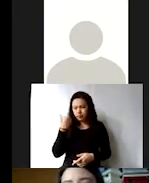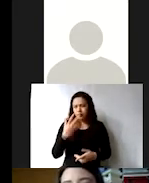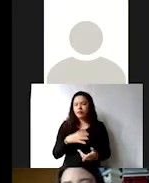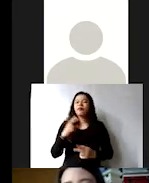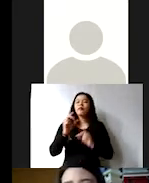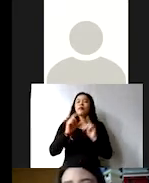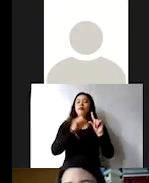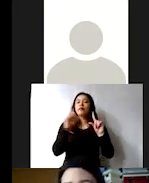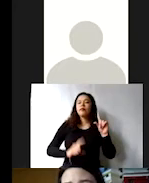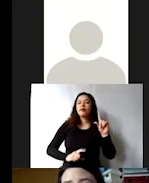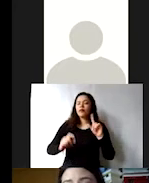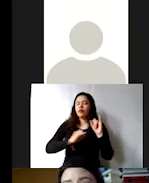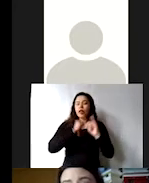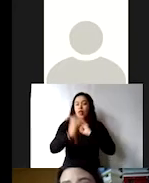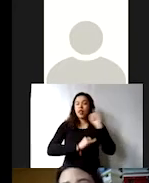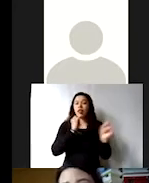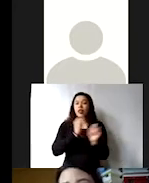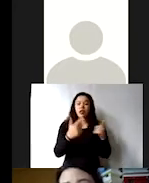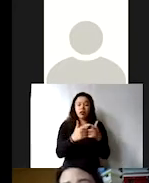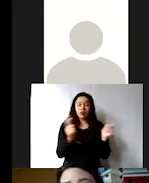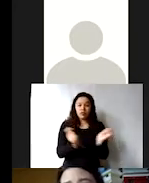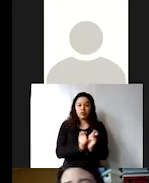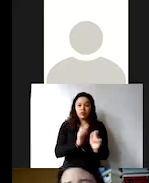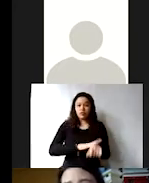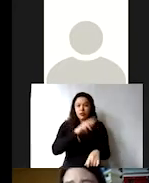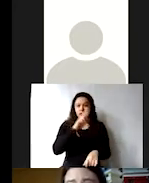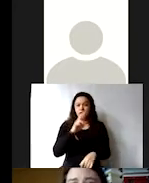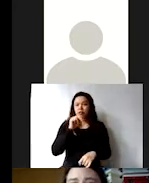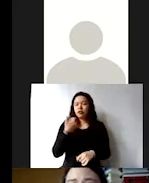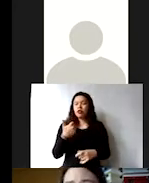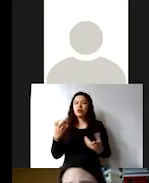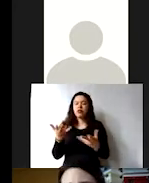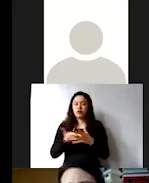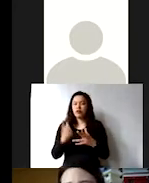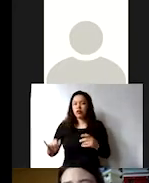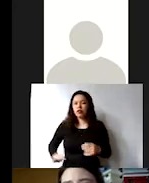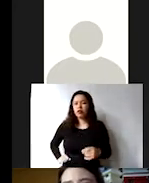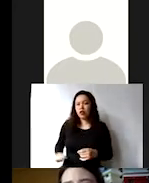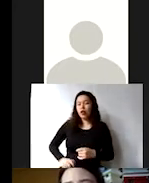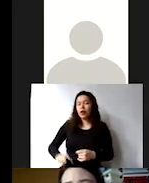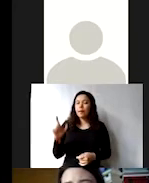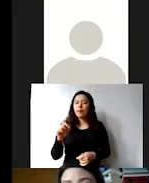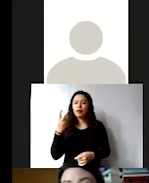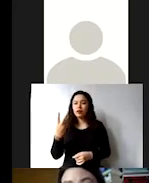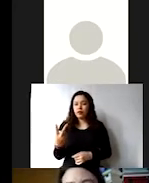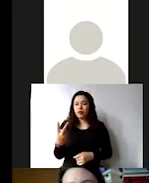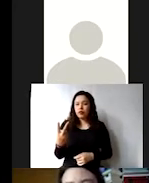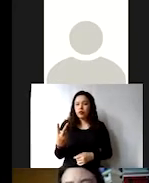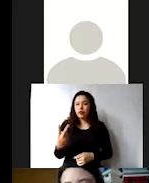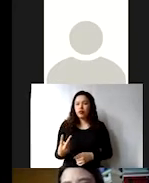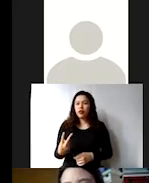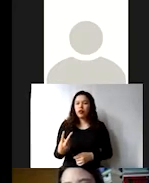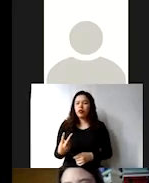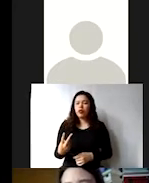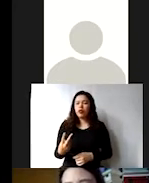los grupos mayores y otras partes interesadas, que se compone de 22 instancias, donde